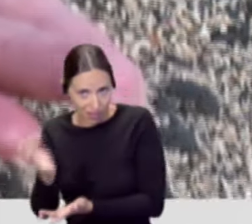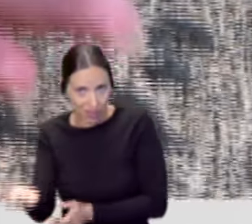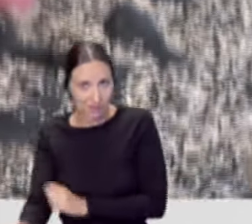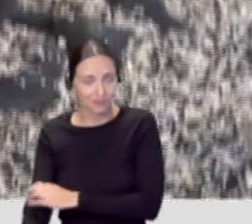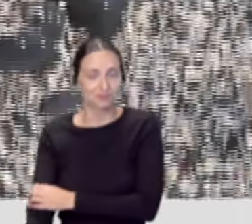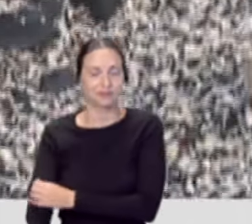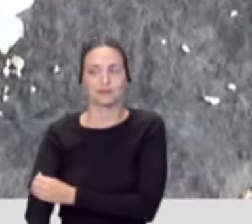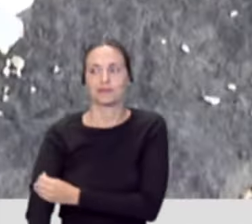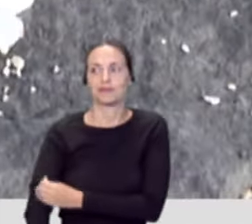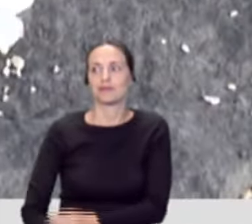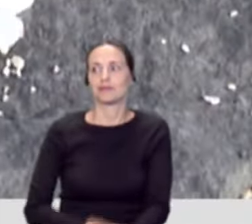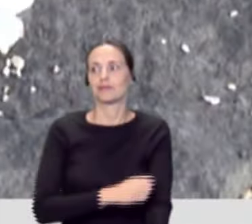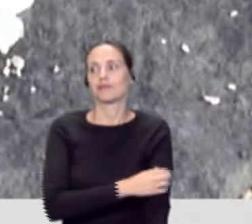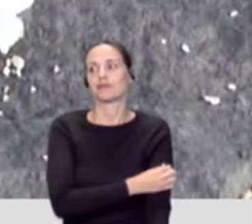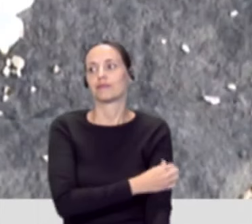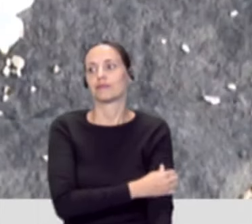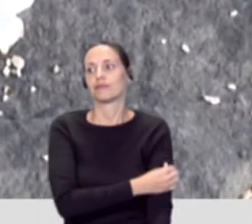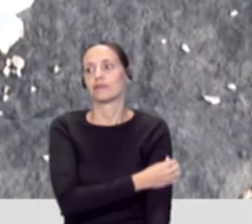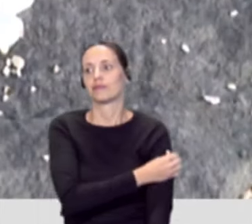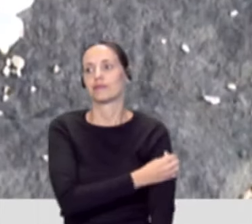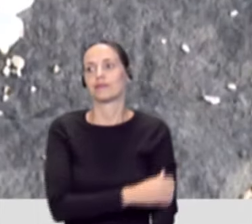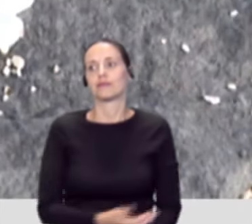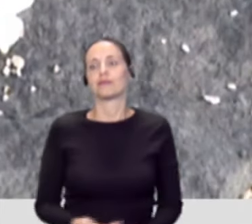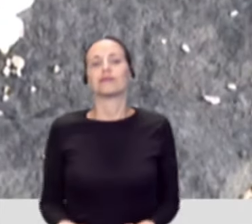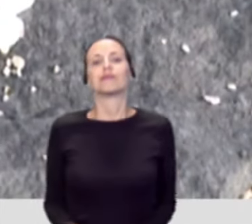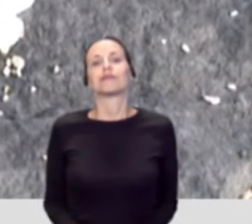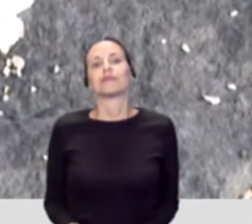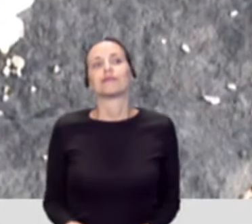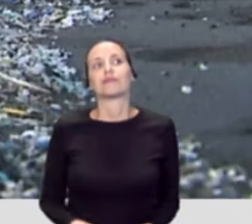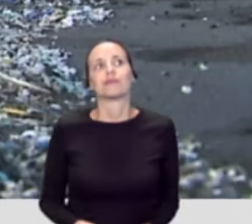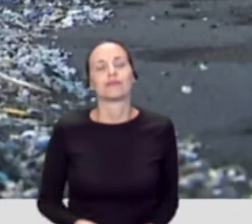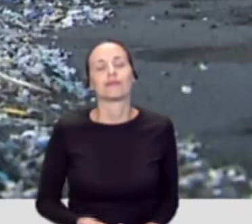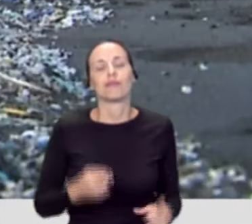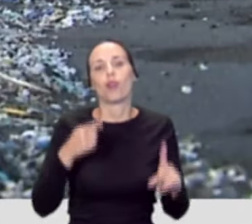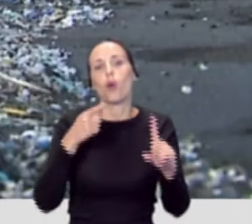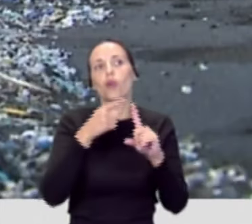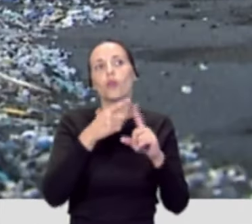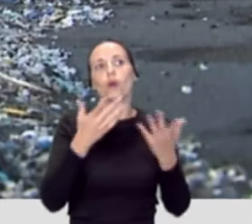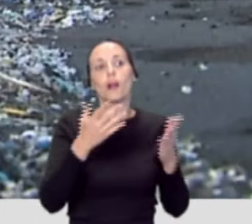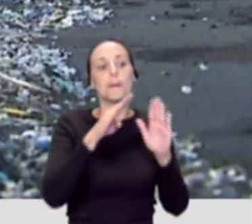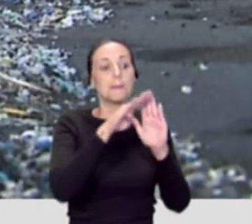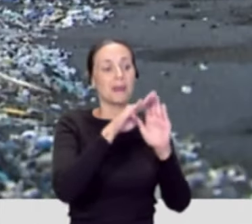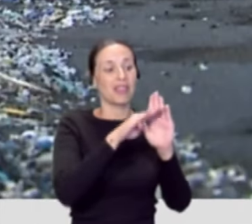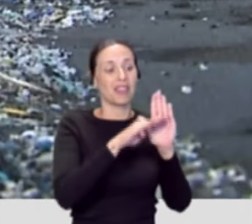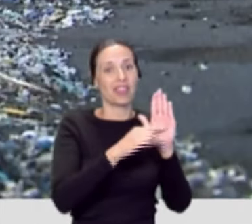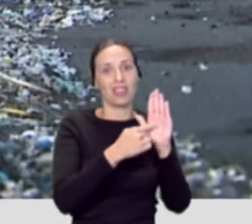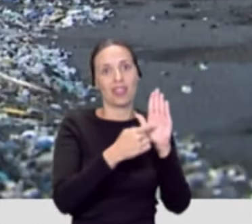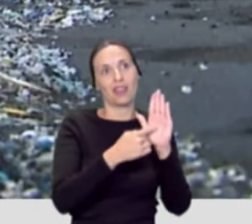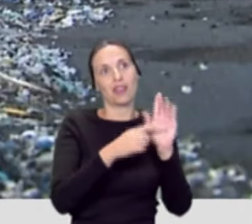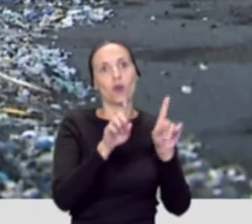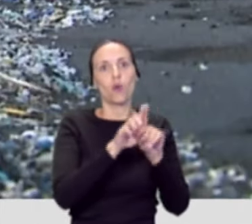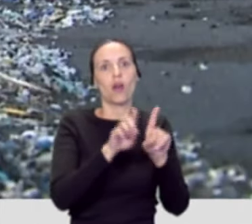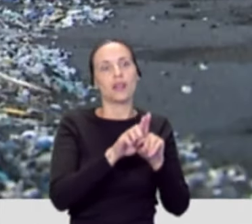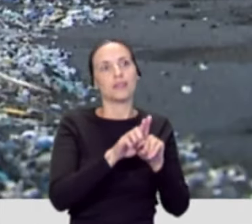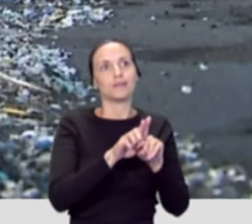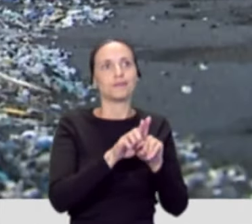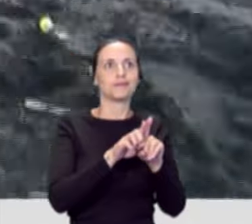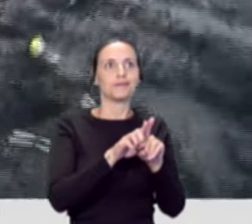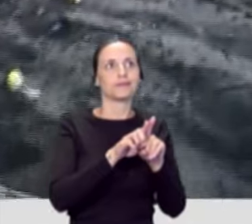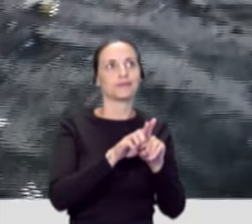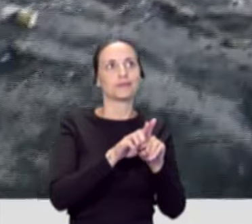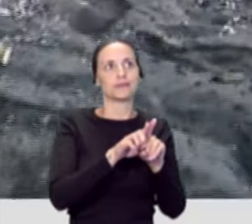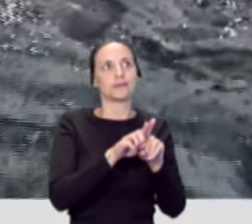Claro, se intenta que la medida pues sea lo más digerible